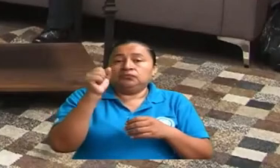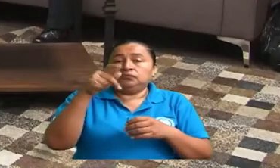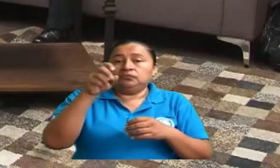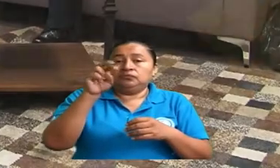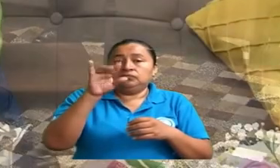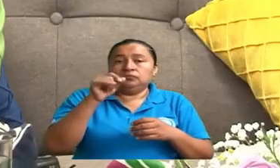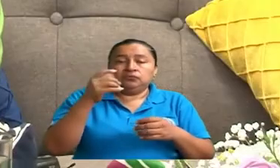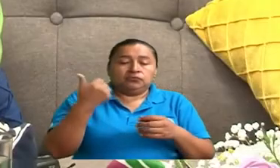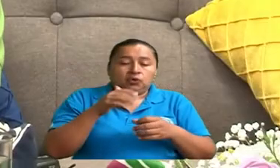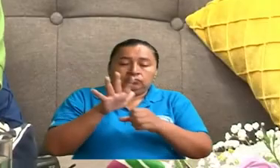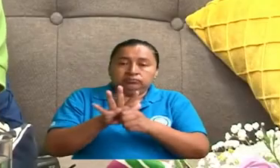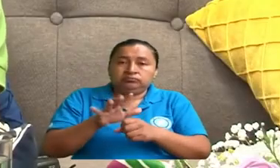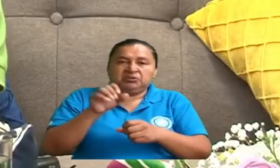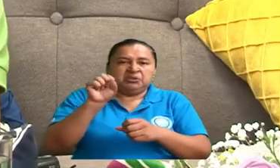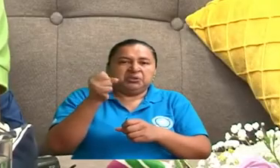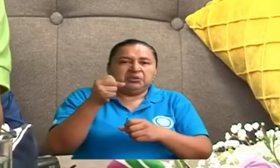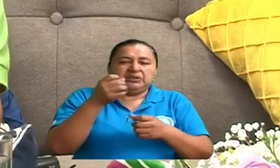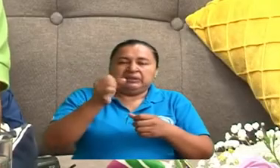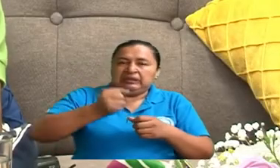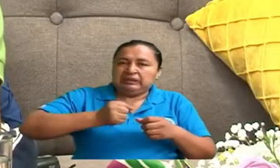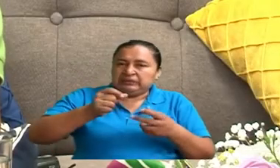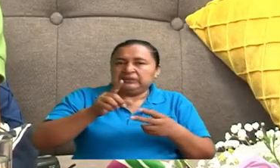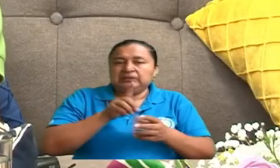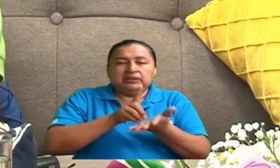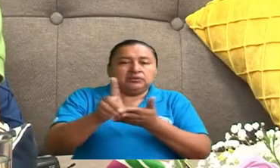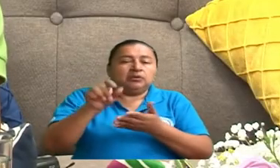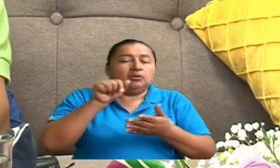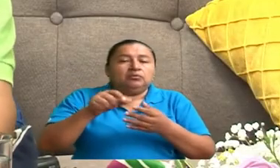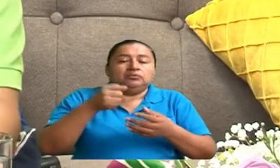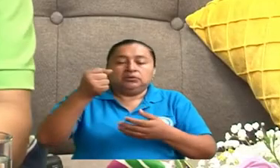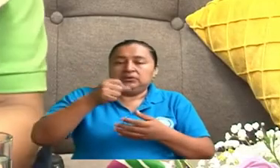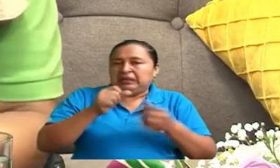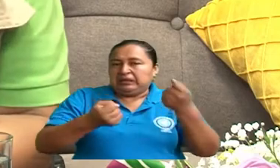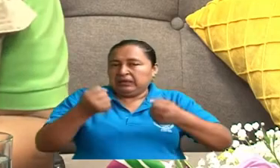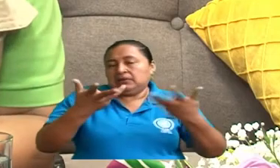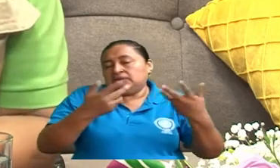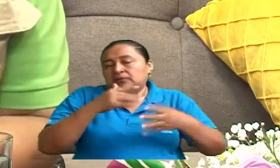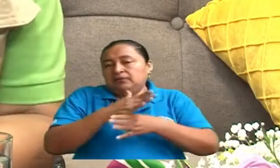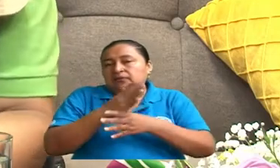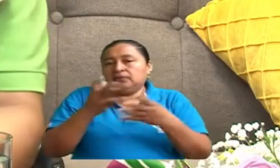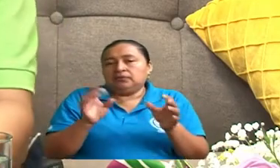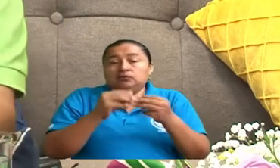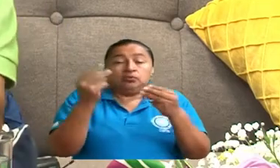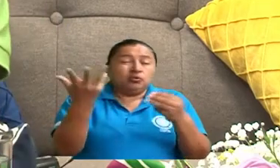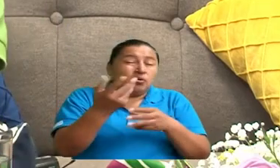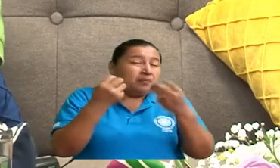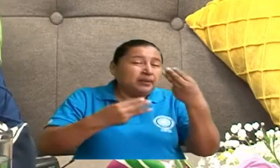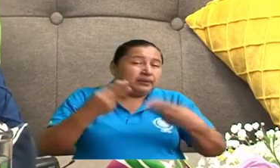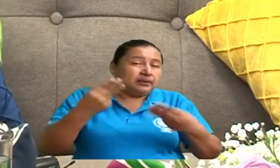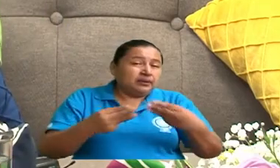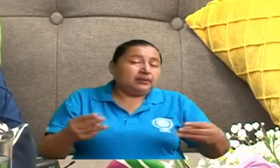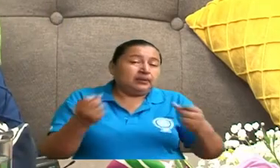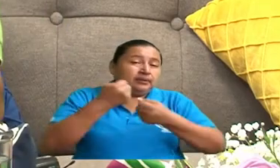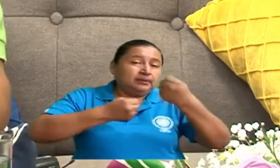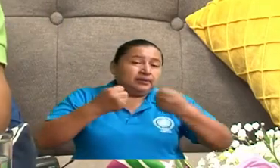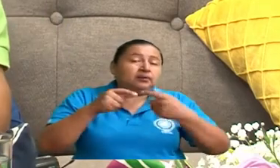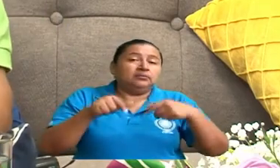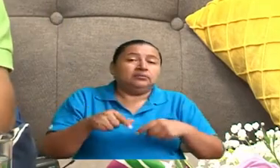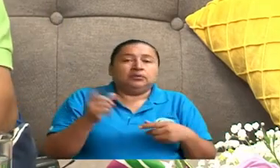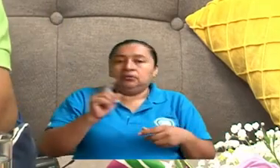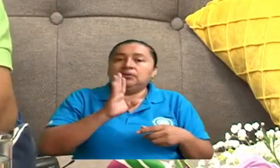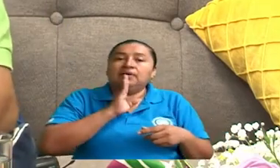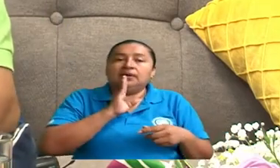lo, ¿verdad? La suspensión de vehículos, ¿verdad? De todo este tipo de material. Vos venís, ¿verdad? Y ya no estás